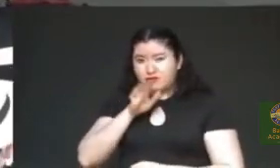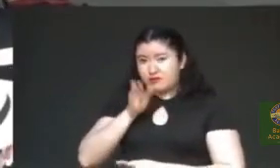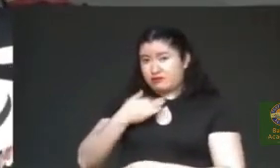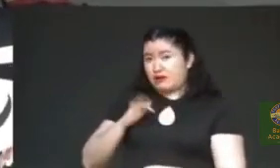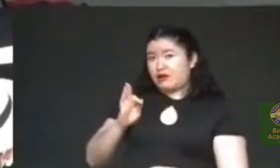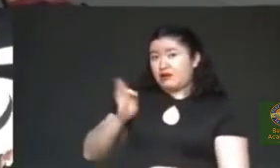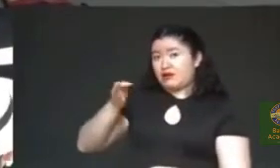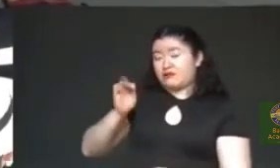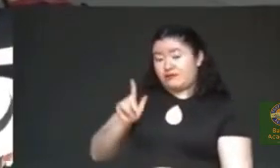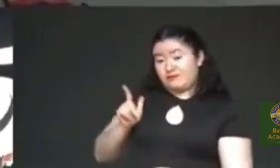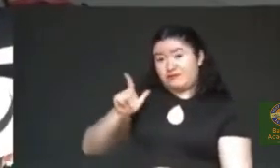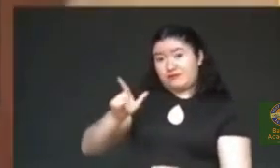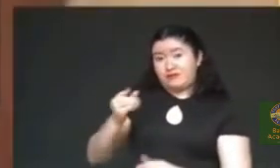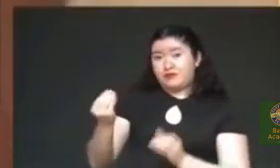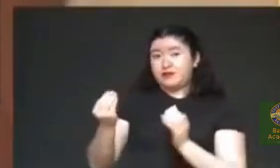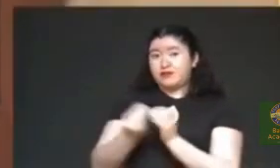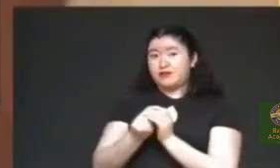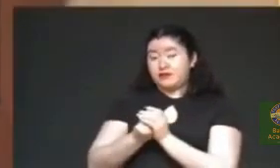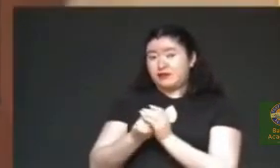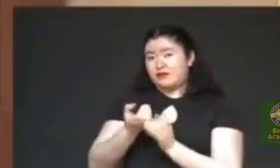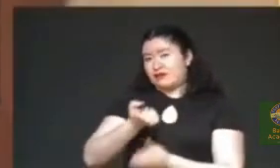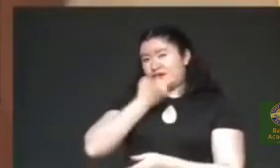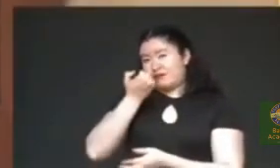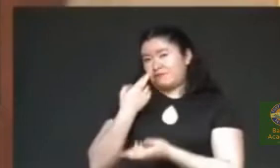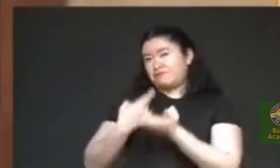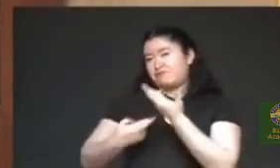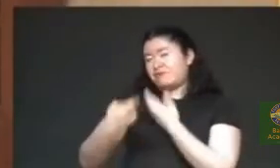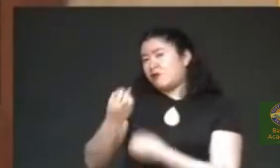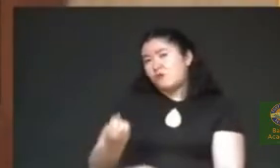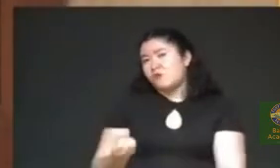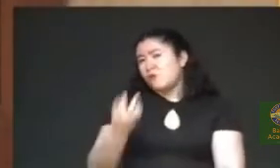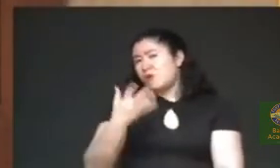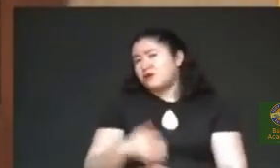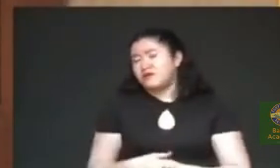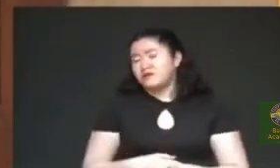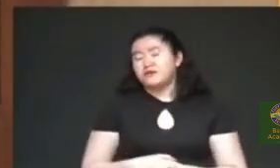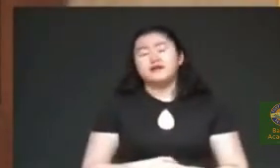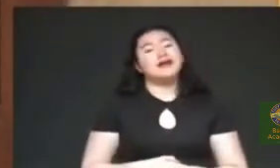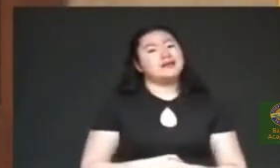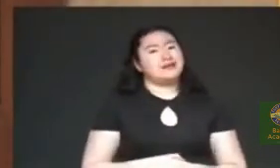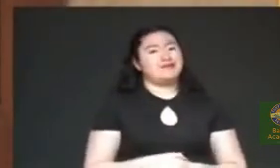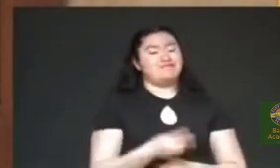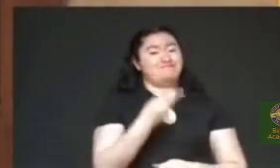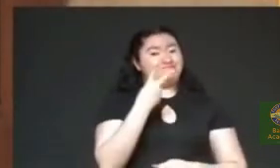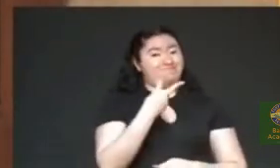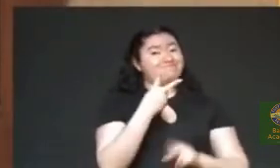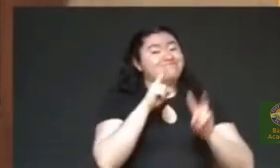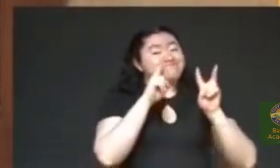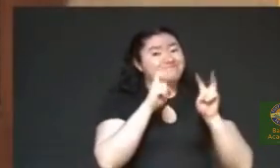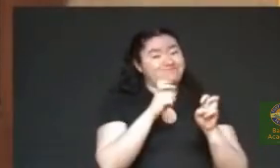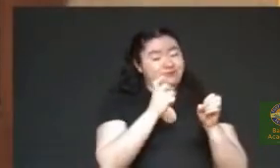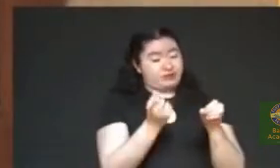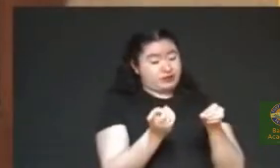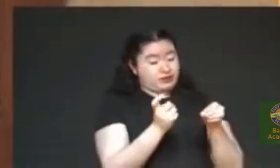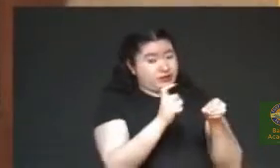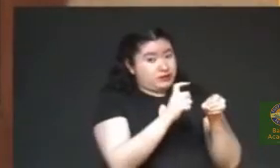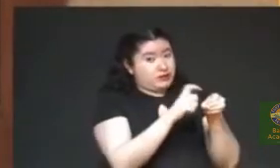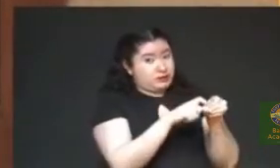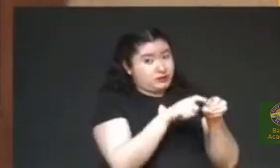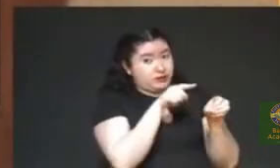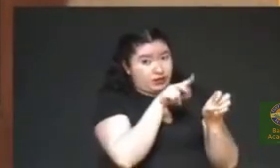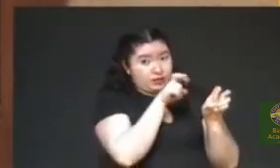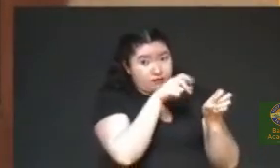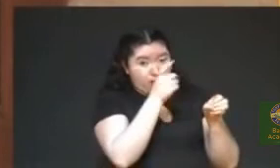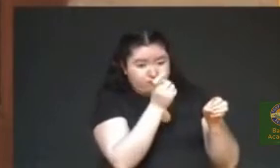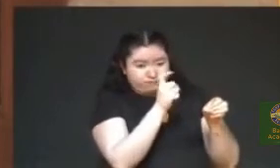próximo lunes? Ahora, son dos temas, si me permites. Uno es el tema de inscripciones, todavía